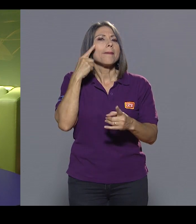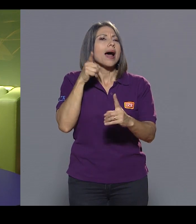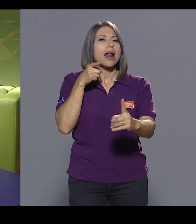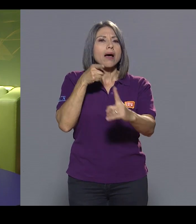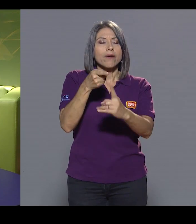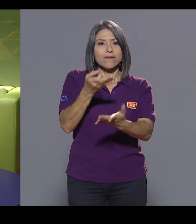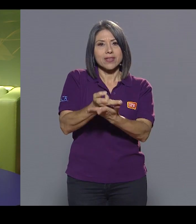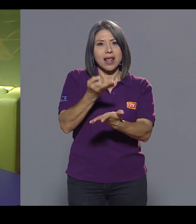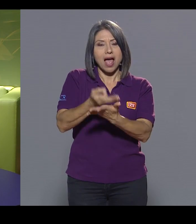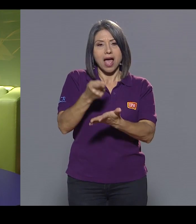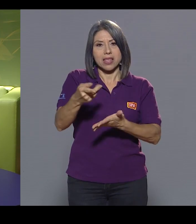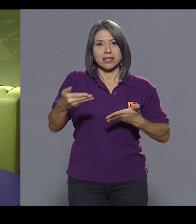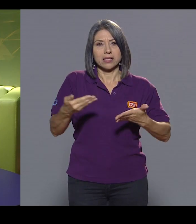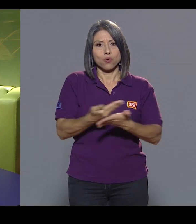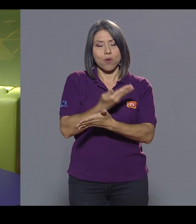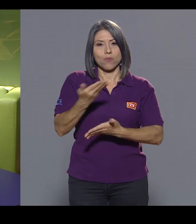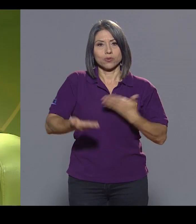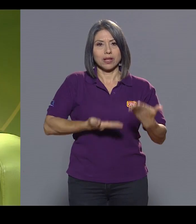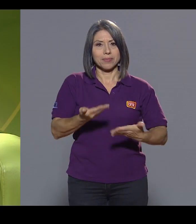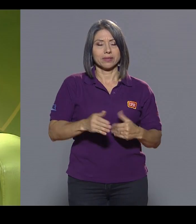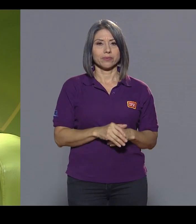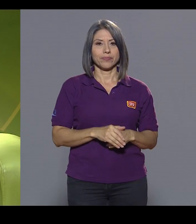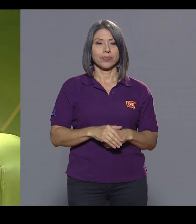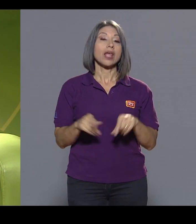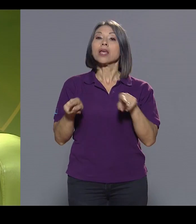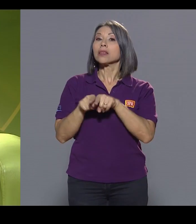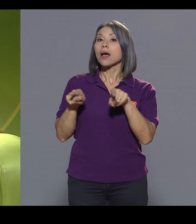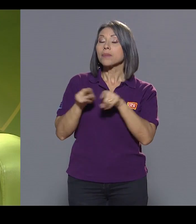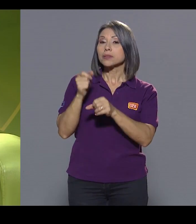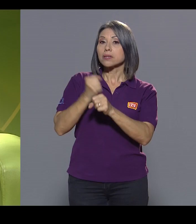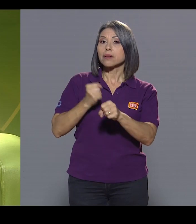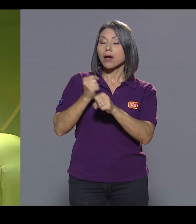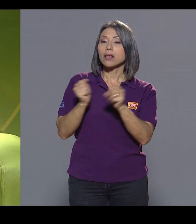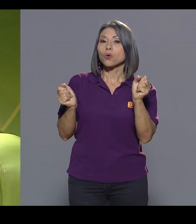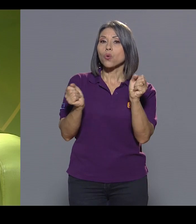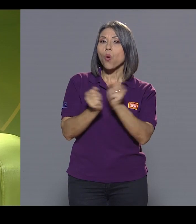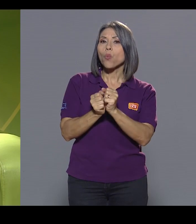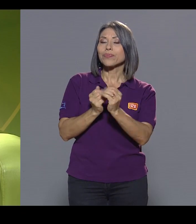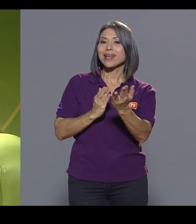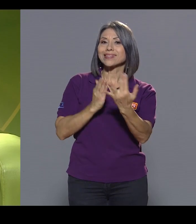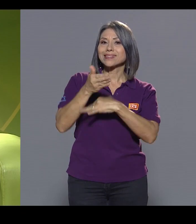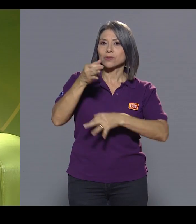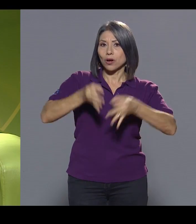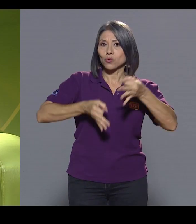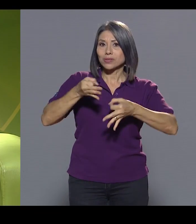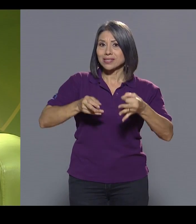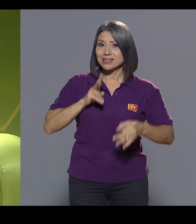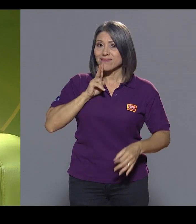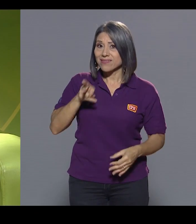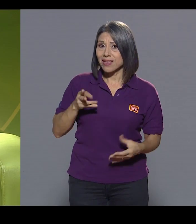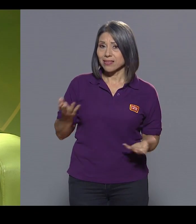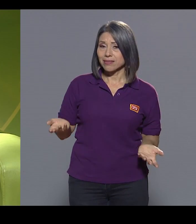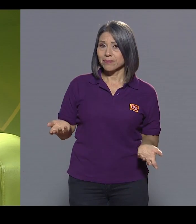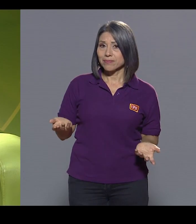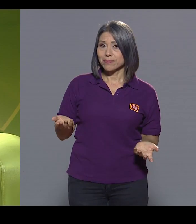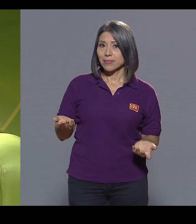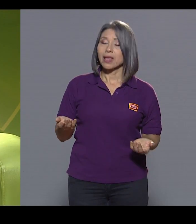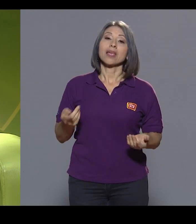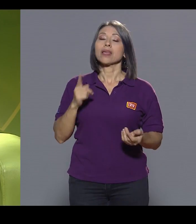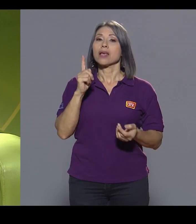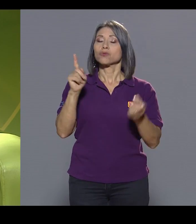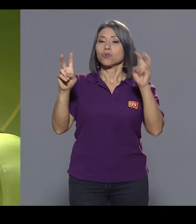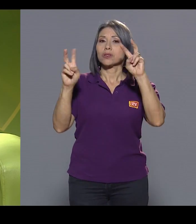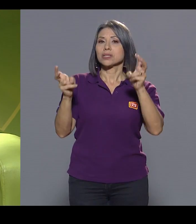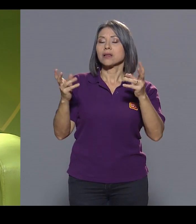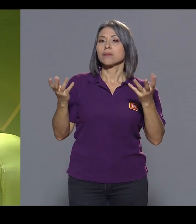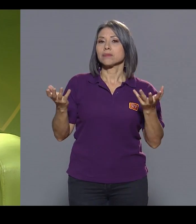de este nuevo servicio. Y también se está trabajando con el tema del acceso a la justicia, ¿verdad?, que es uno